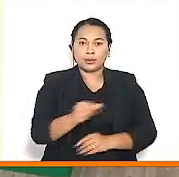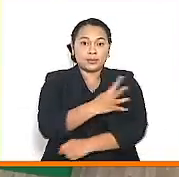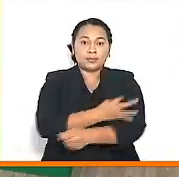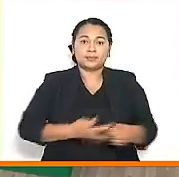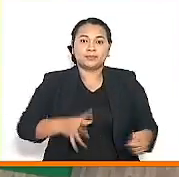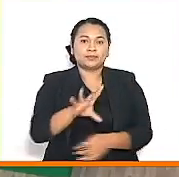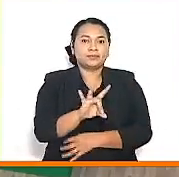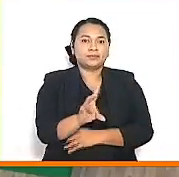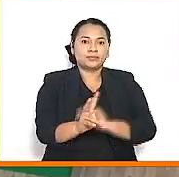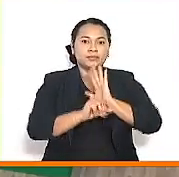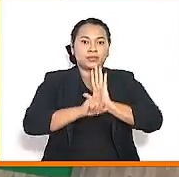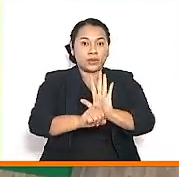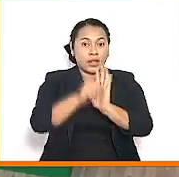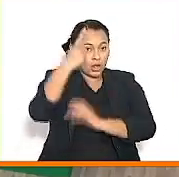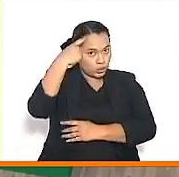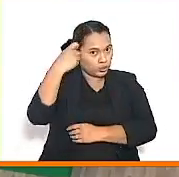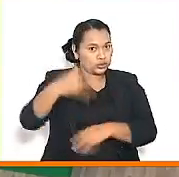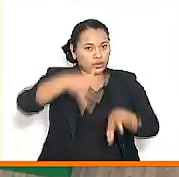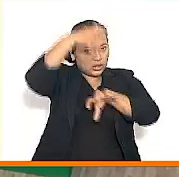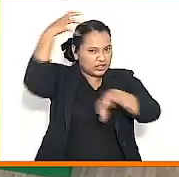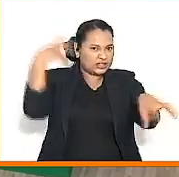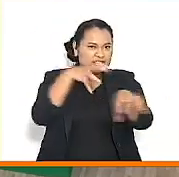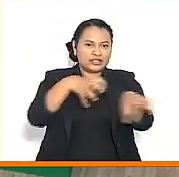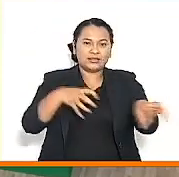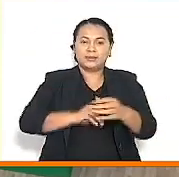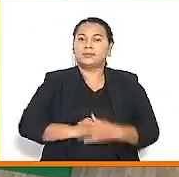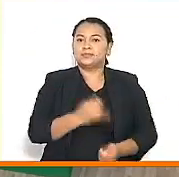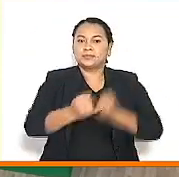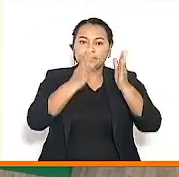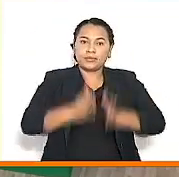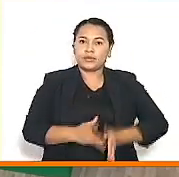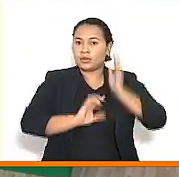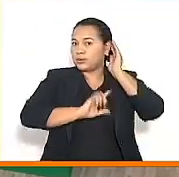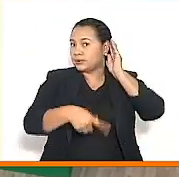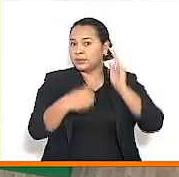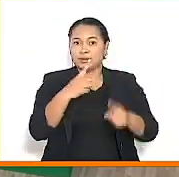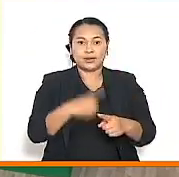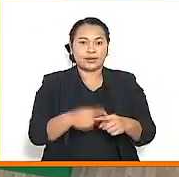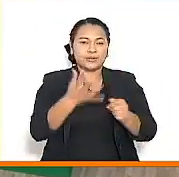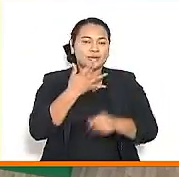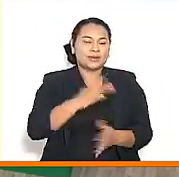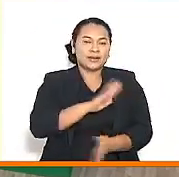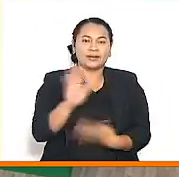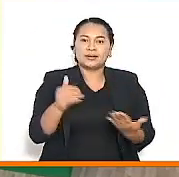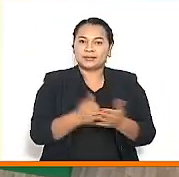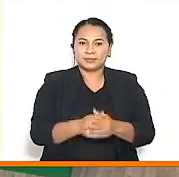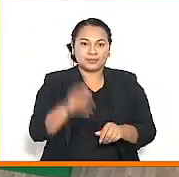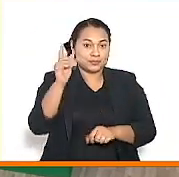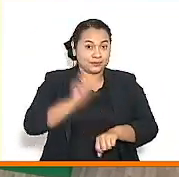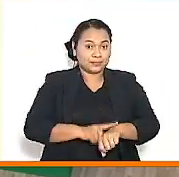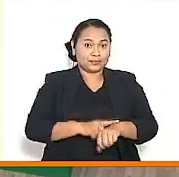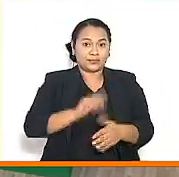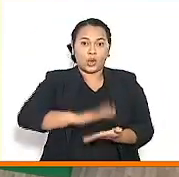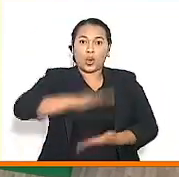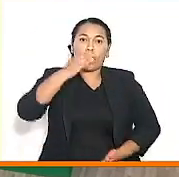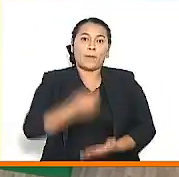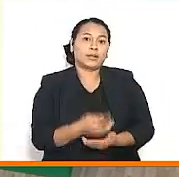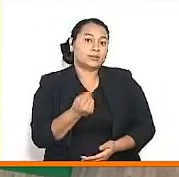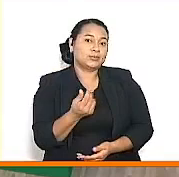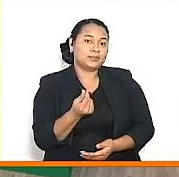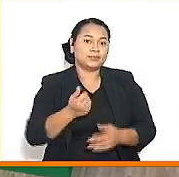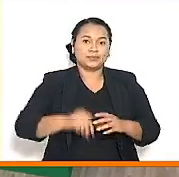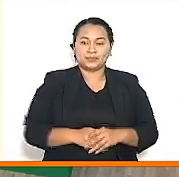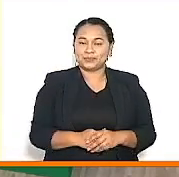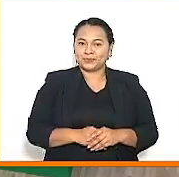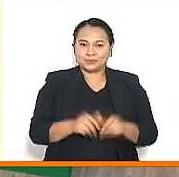el 87 con su símbolo de sueños León. Pero si sos jugador para Multi-X, te deseo suerte porque llegó el momento de multiplicar tu dinero. Atentos